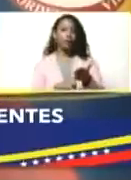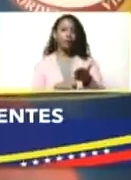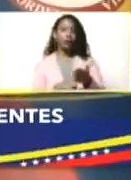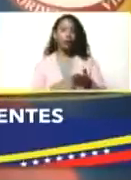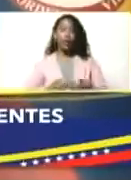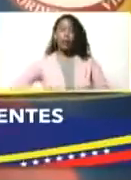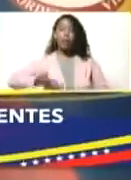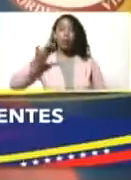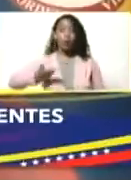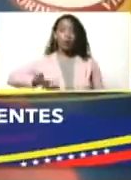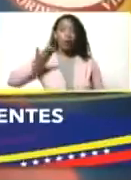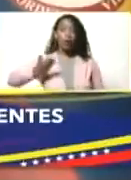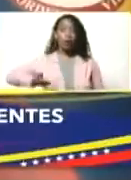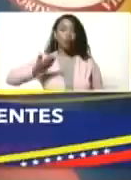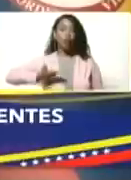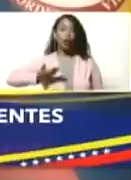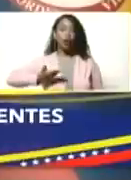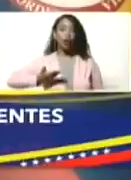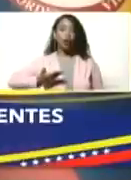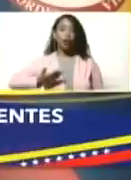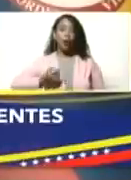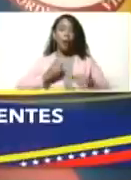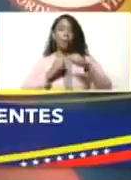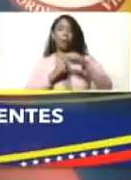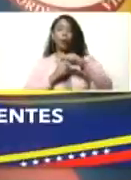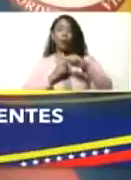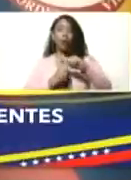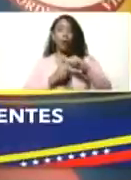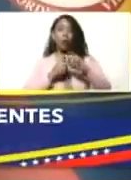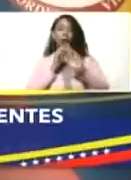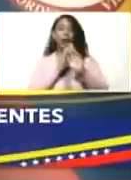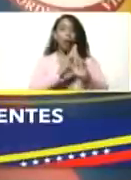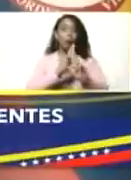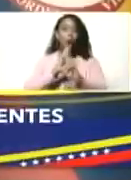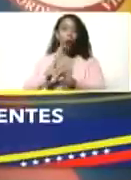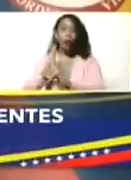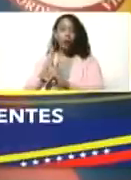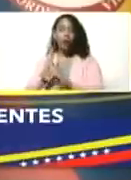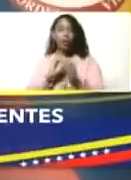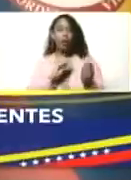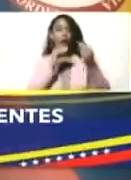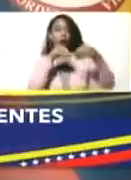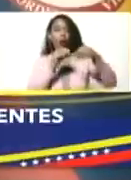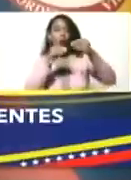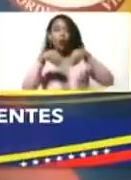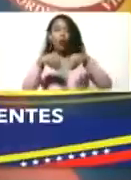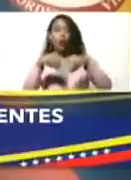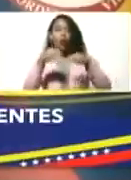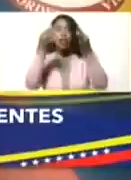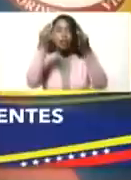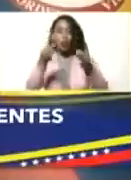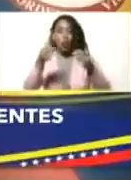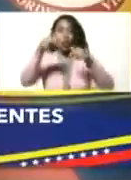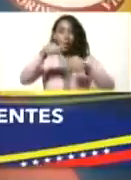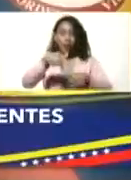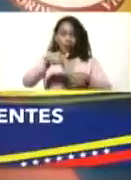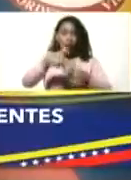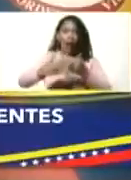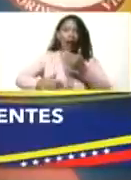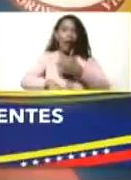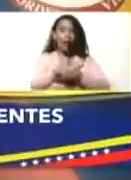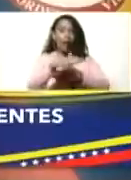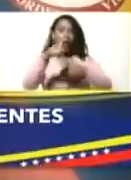auspicioso, con buenos resultados y seguramente de aquí en adelante, en lo que resta de este